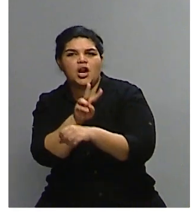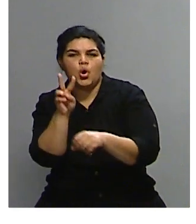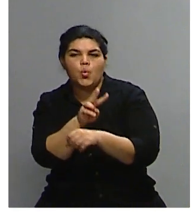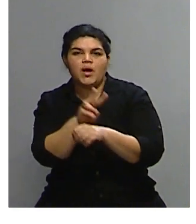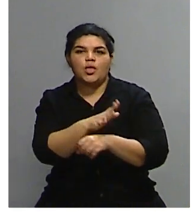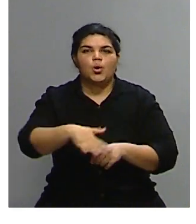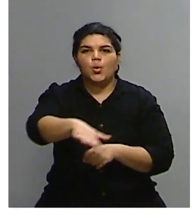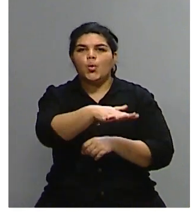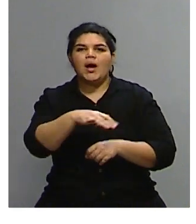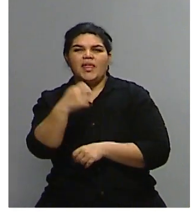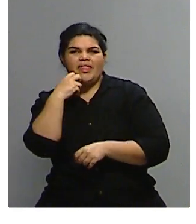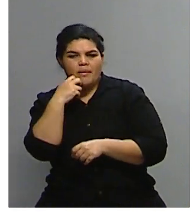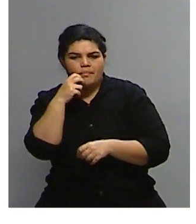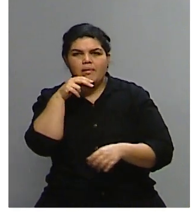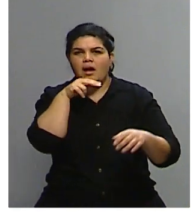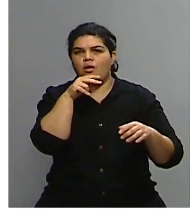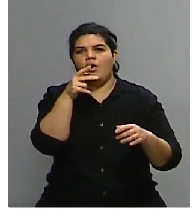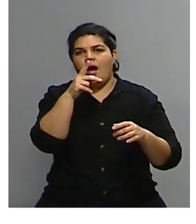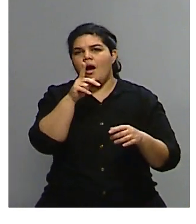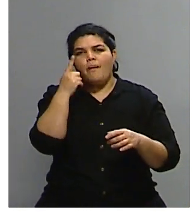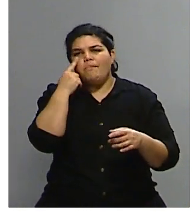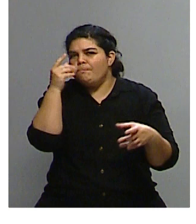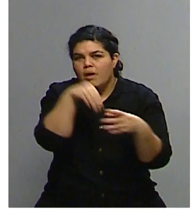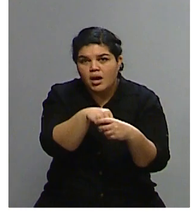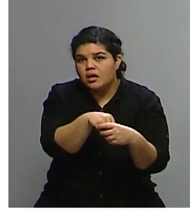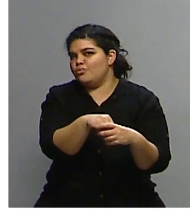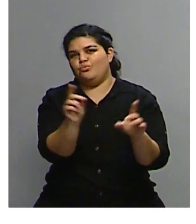demás. Y al mismo tiempo, bueno, ver la realidad de que